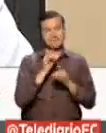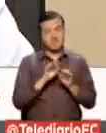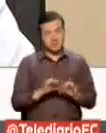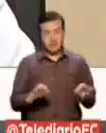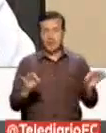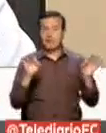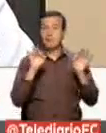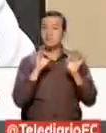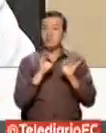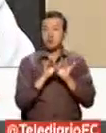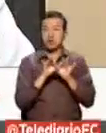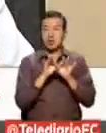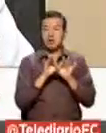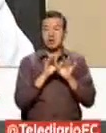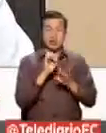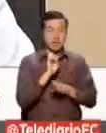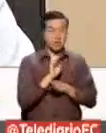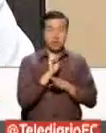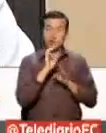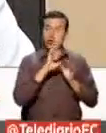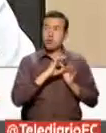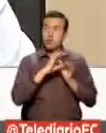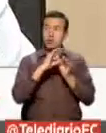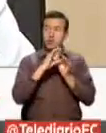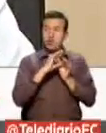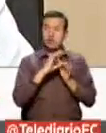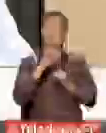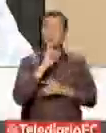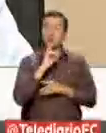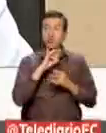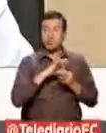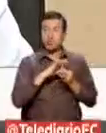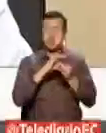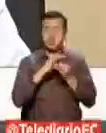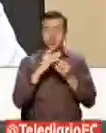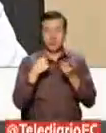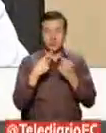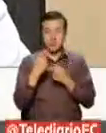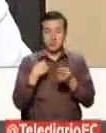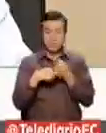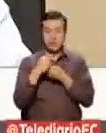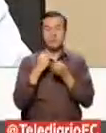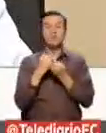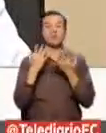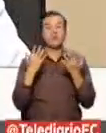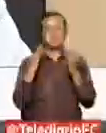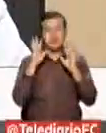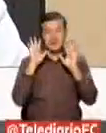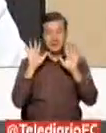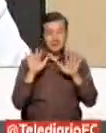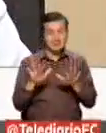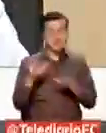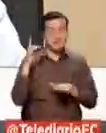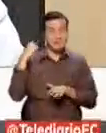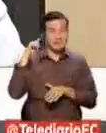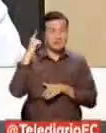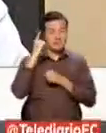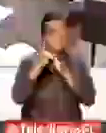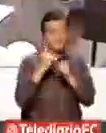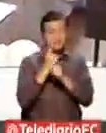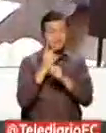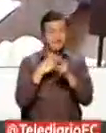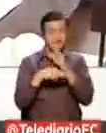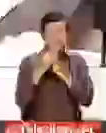del mercado americano, de la relación con Estados Unidos. Nosotros intercambiamos alrededor de 10,000 millones al año en